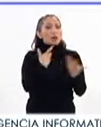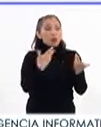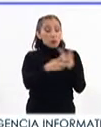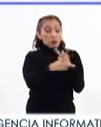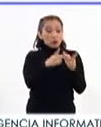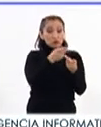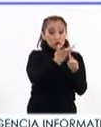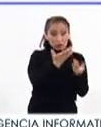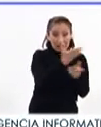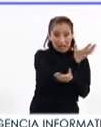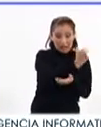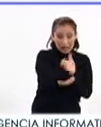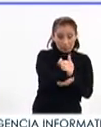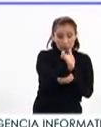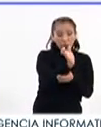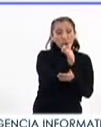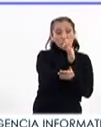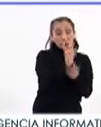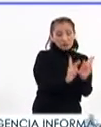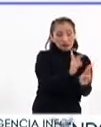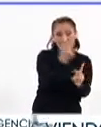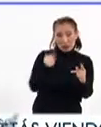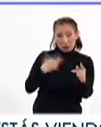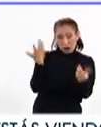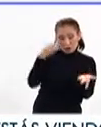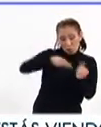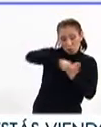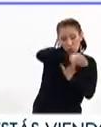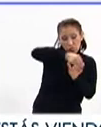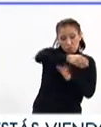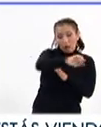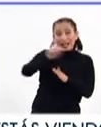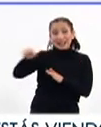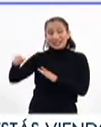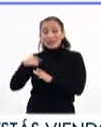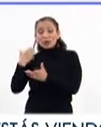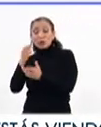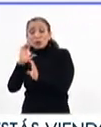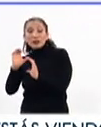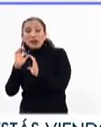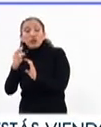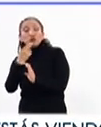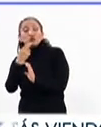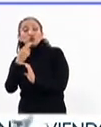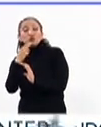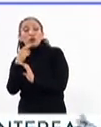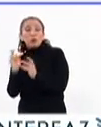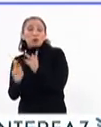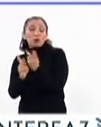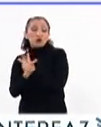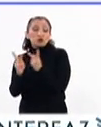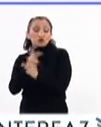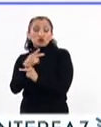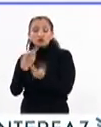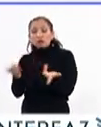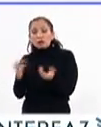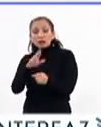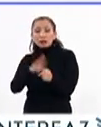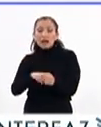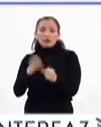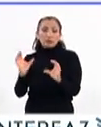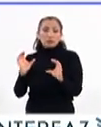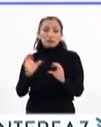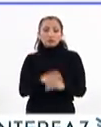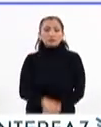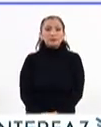producción agrícola, por ejemplo, y el aprovechamiento de los recursos naturales se haga de una manera mucho más sustentable.